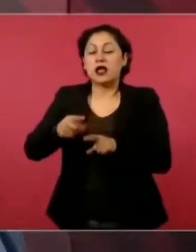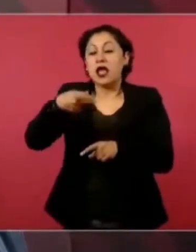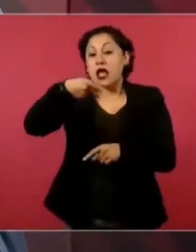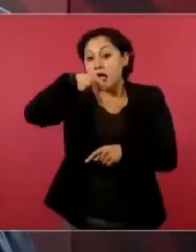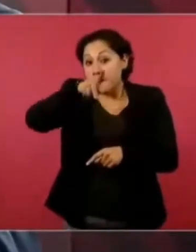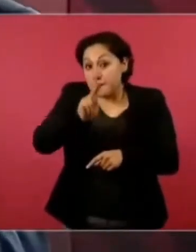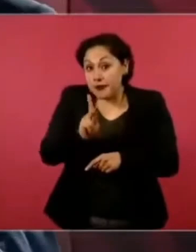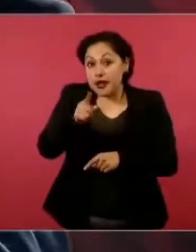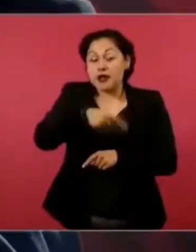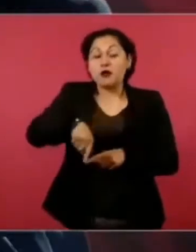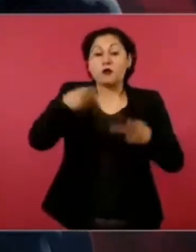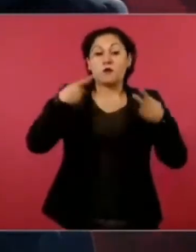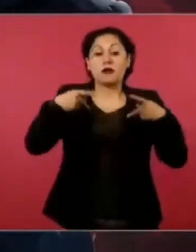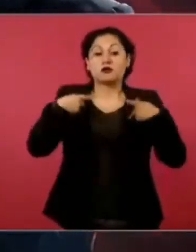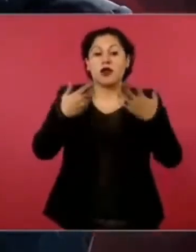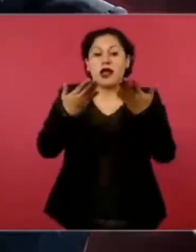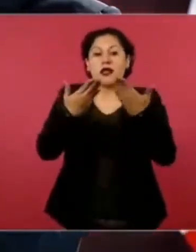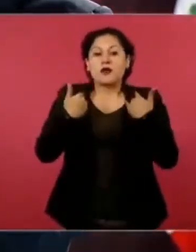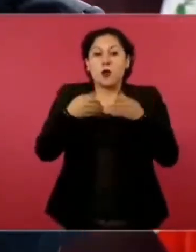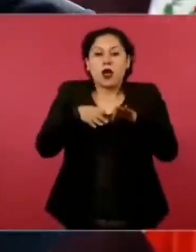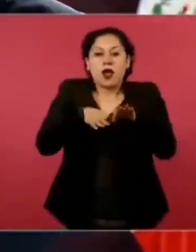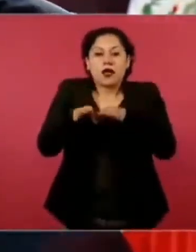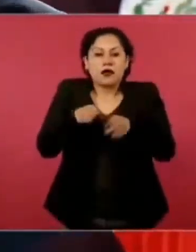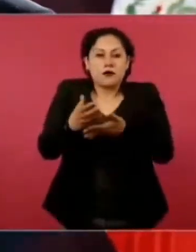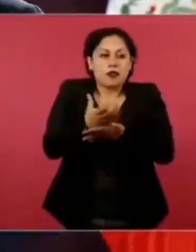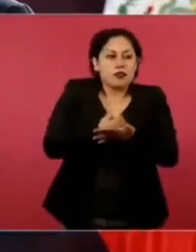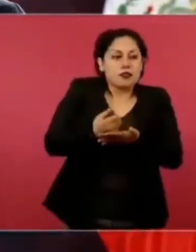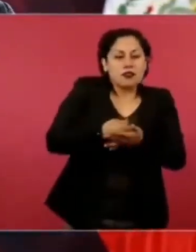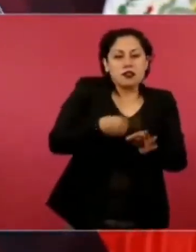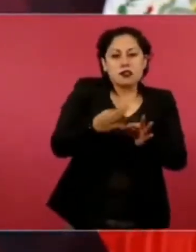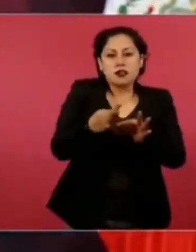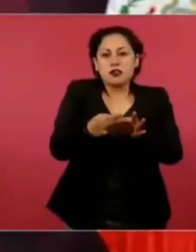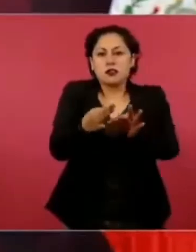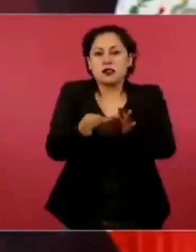El que tiene más ingresos